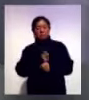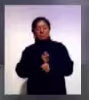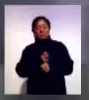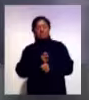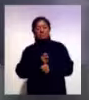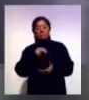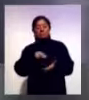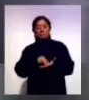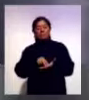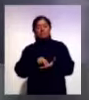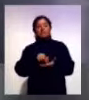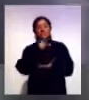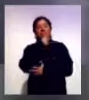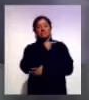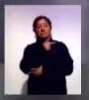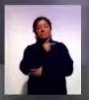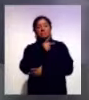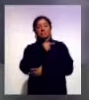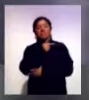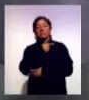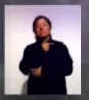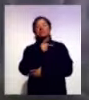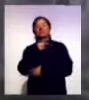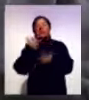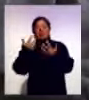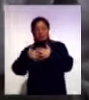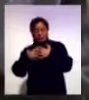Proveeduría Regional Corredor Industrial Zona Centro.